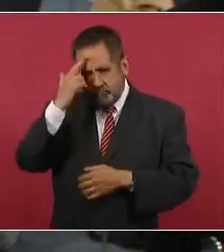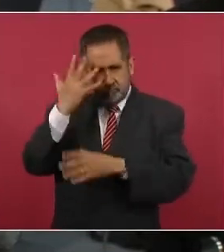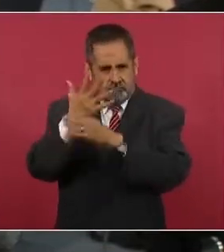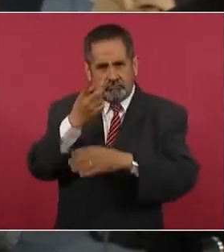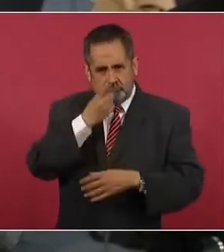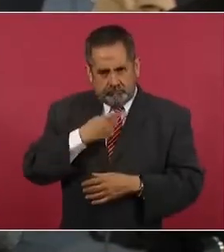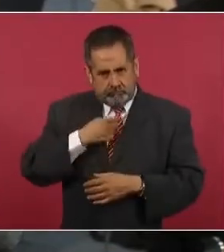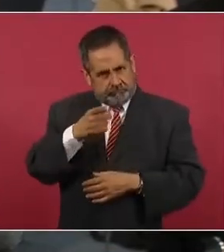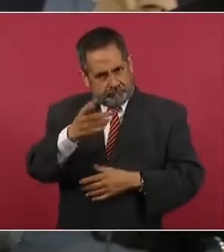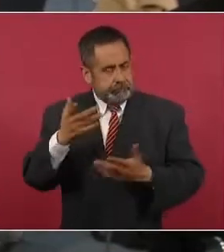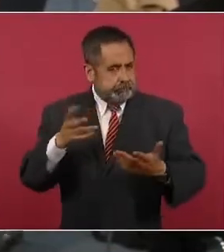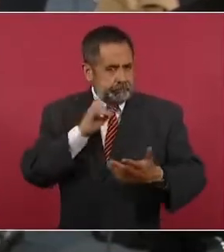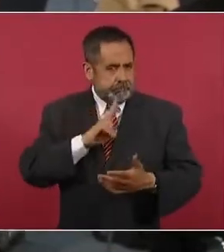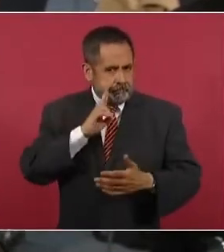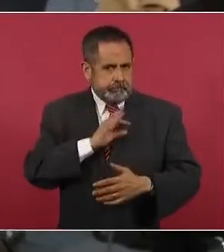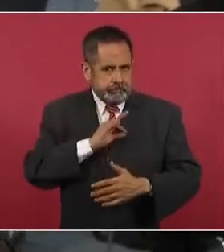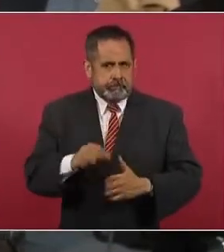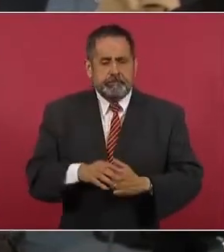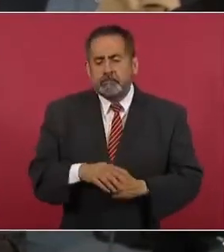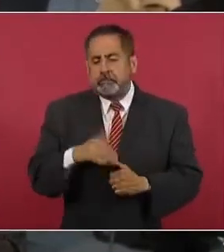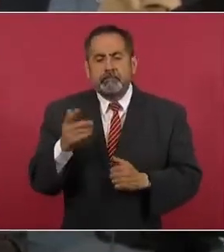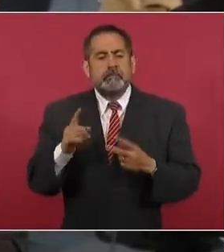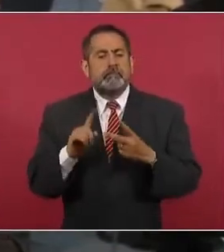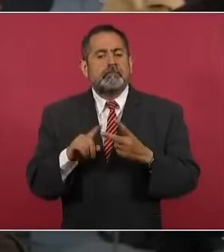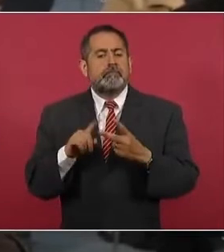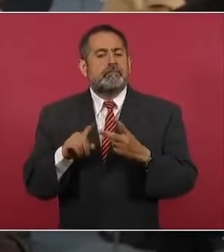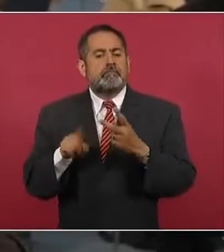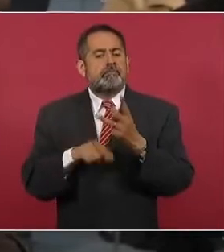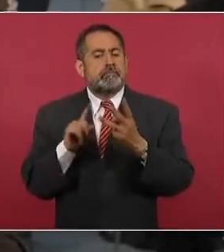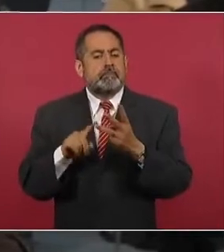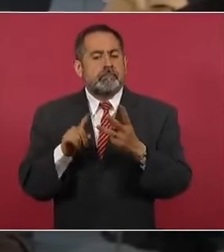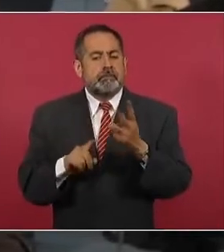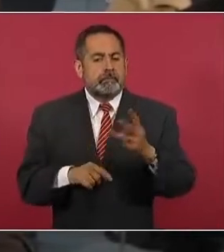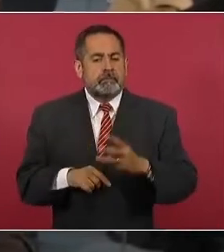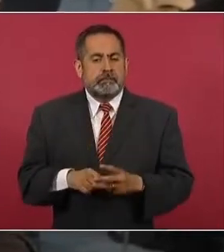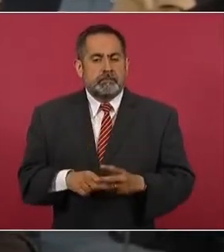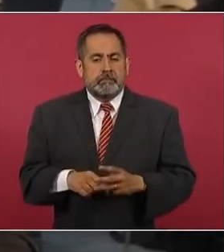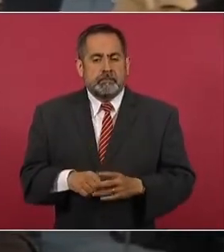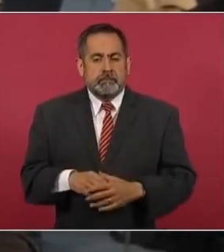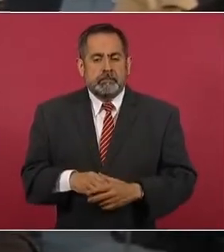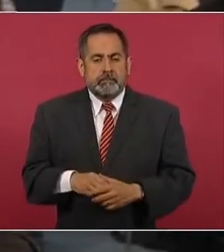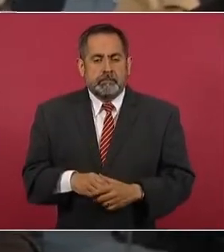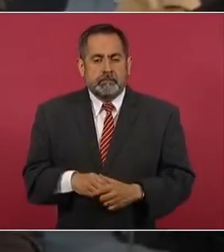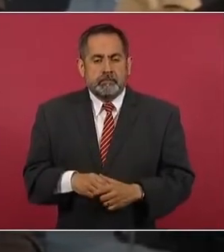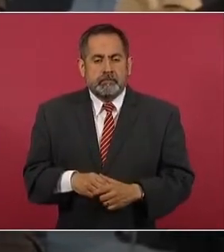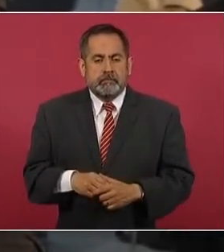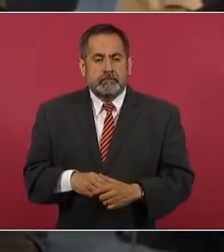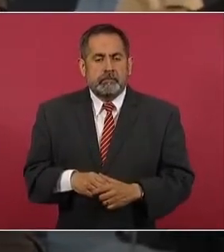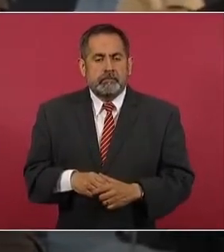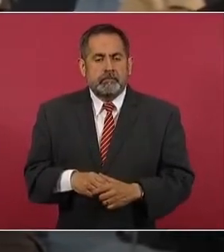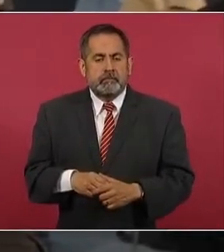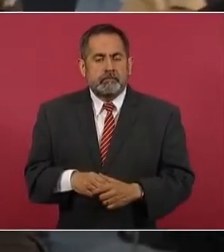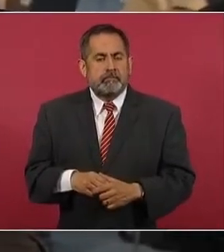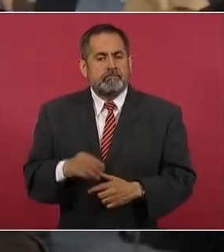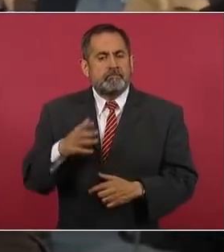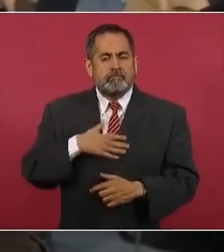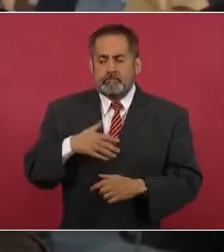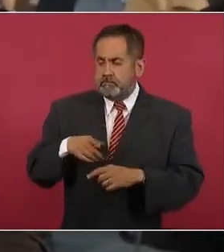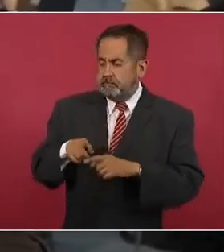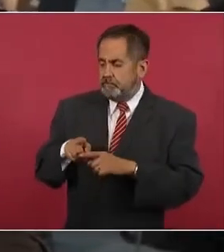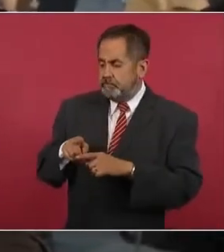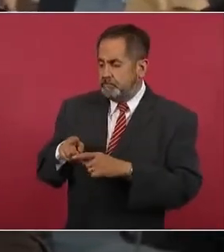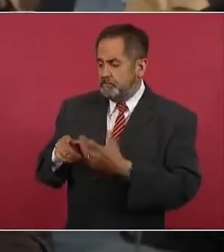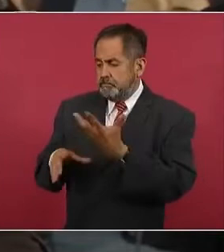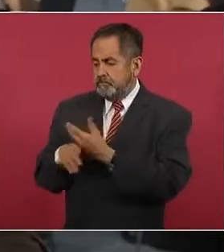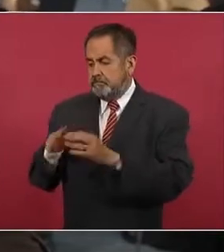dijo? Y también, bueno, presidente, en cuanto a estas cuestiones de nuestros hermanos migrantes